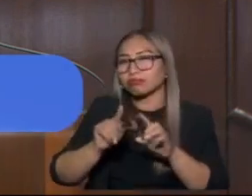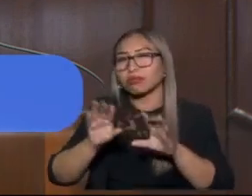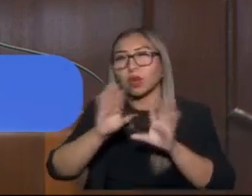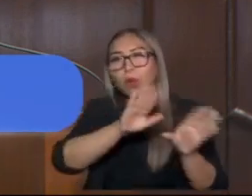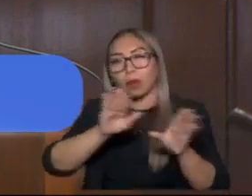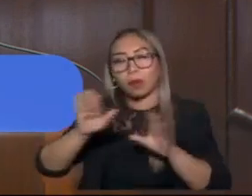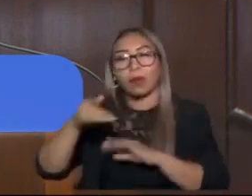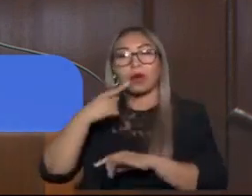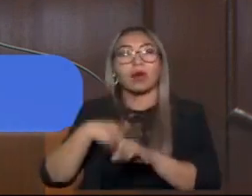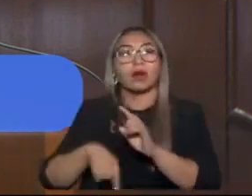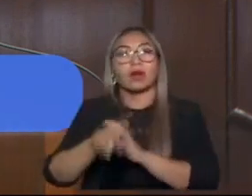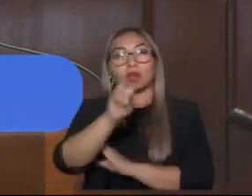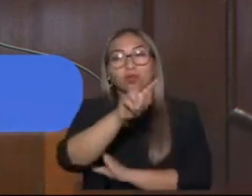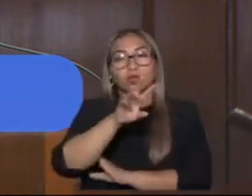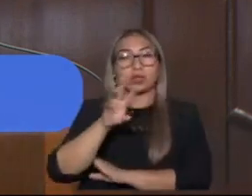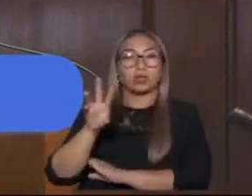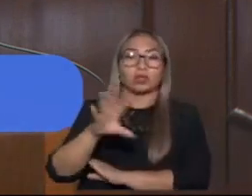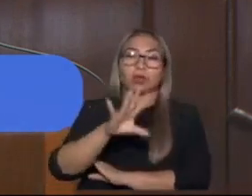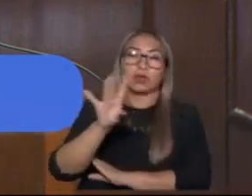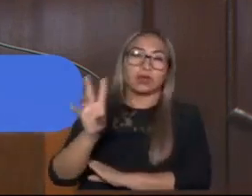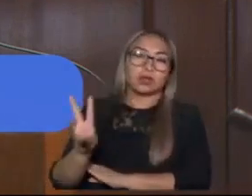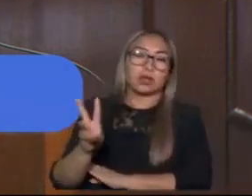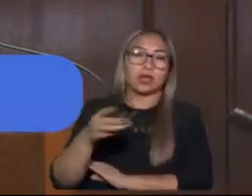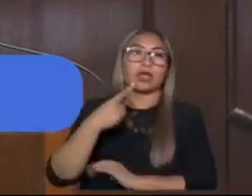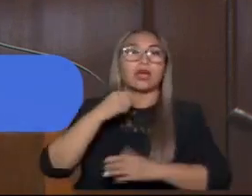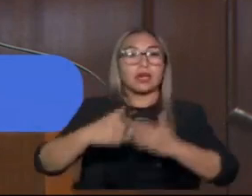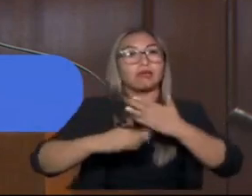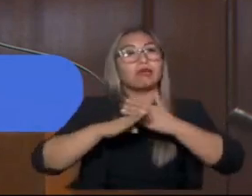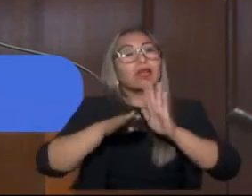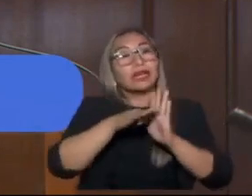957 camas de hospitalización.